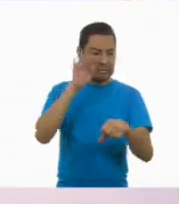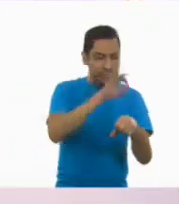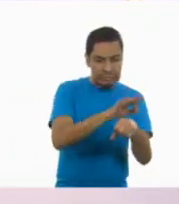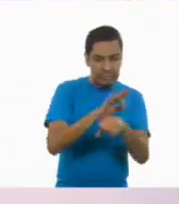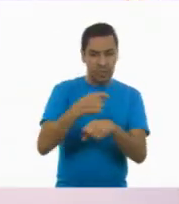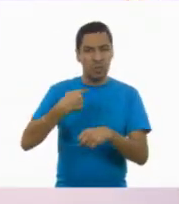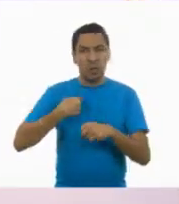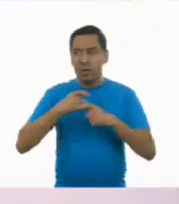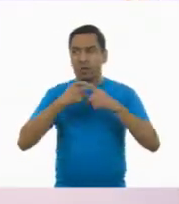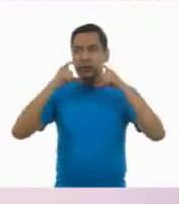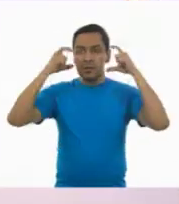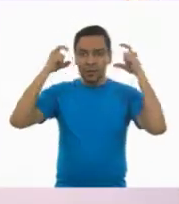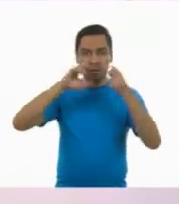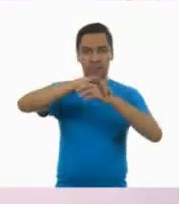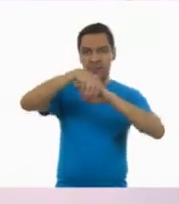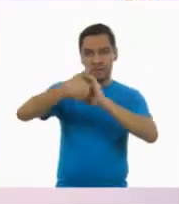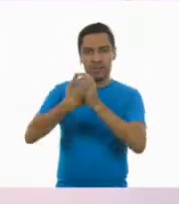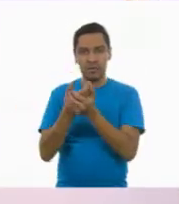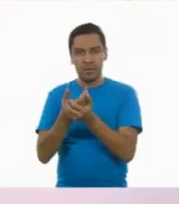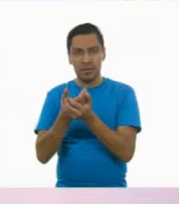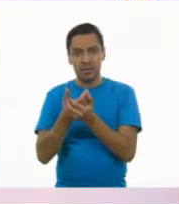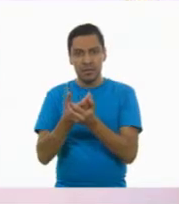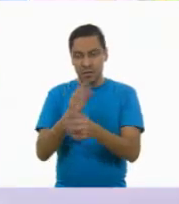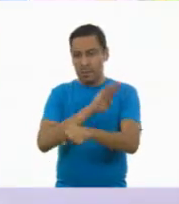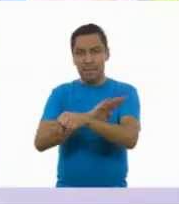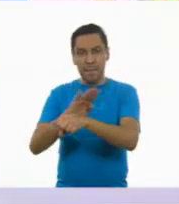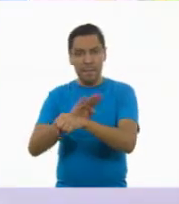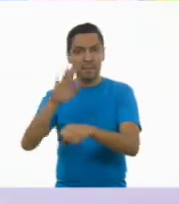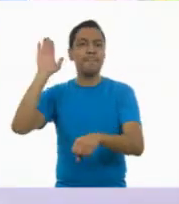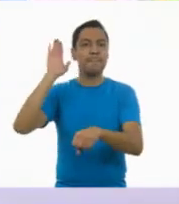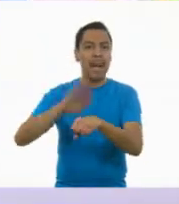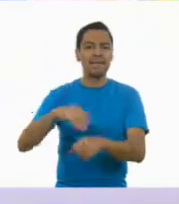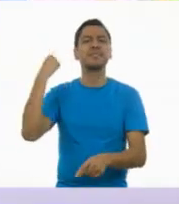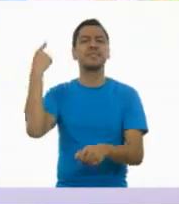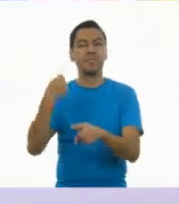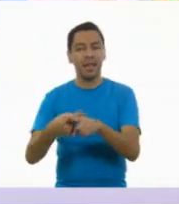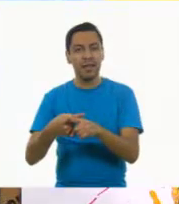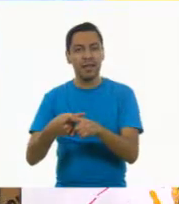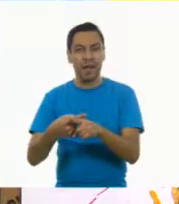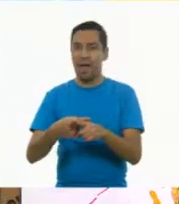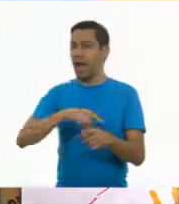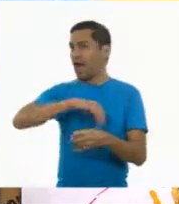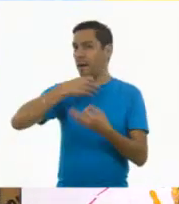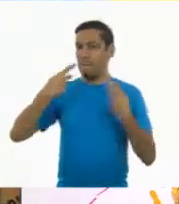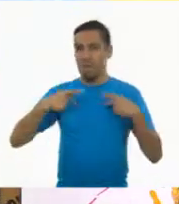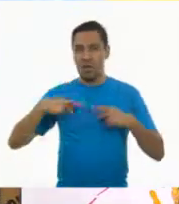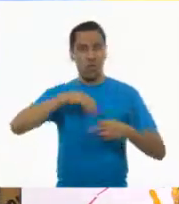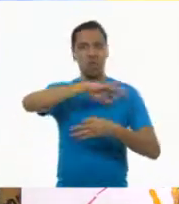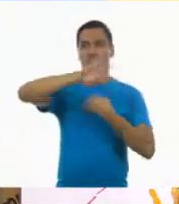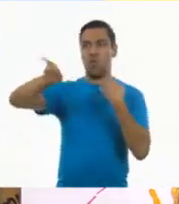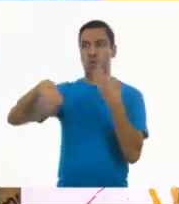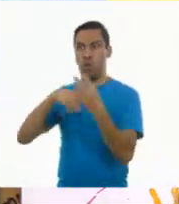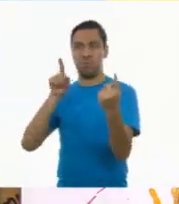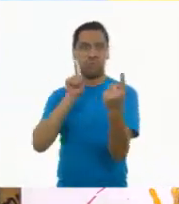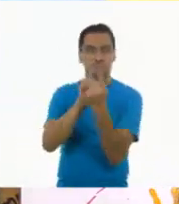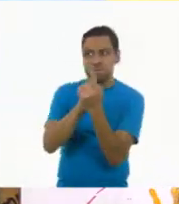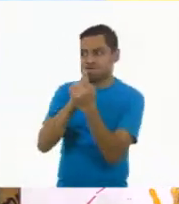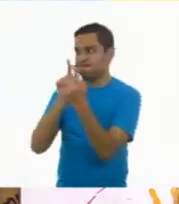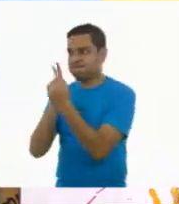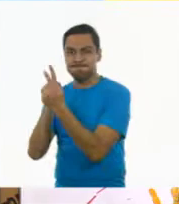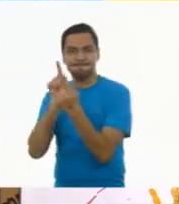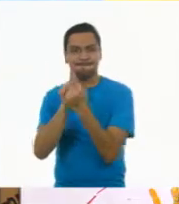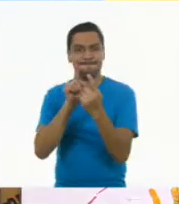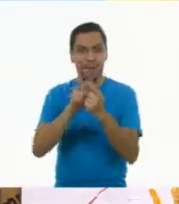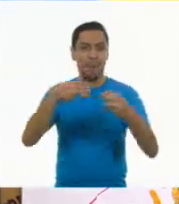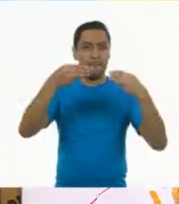esta elección? Pues a toda la gente que nos rodea y a todos los que nos podemos encontrar en el camino o en nuestra casa o